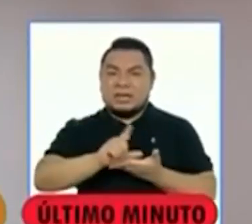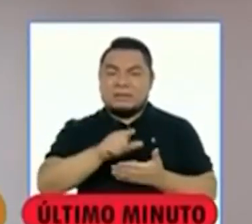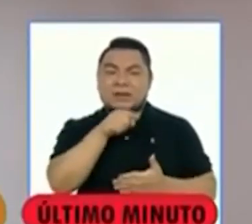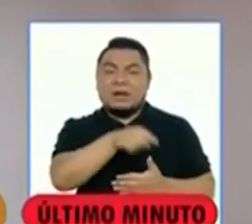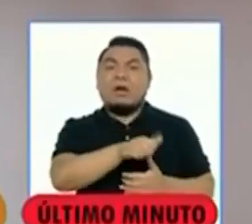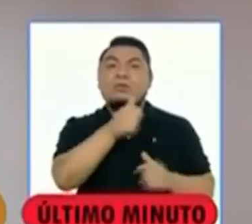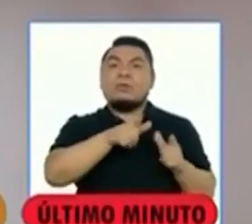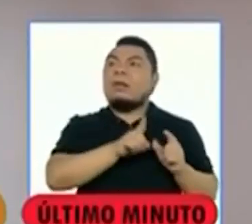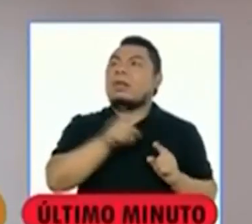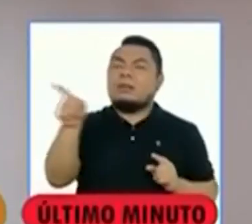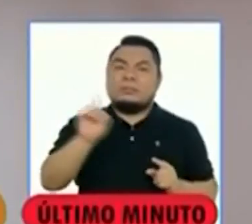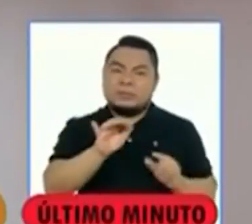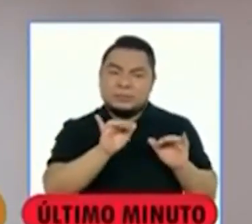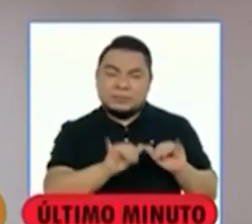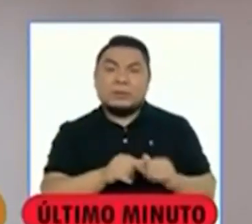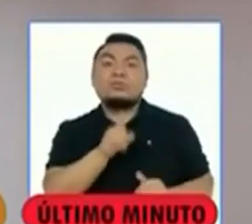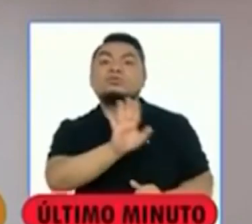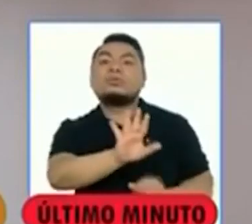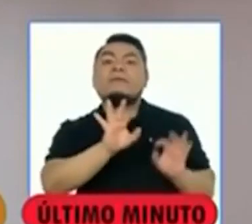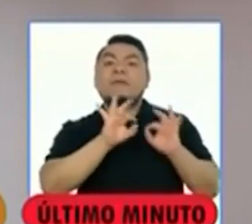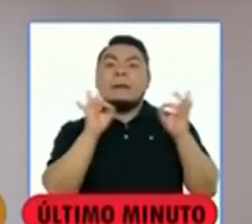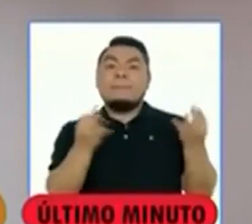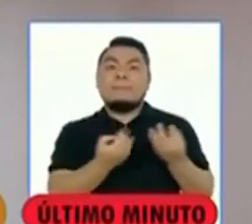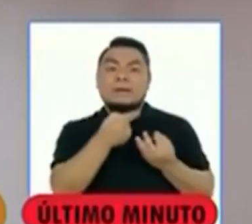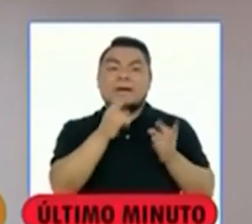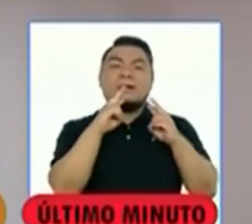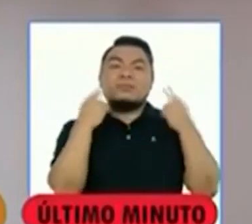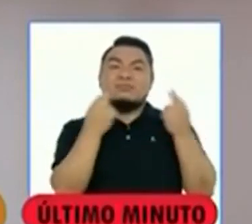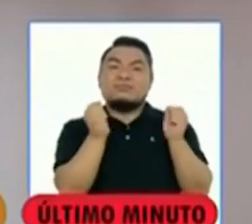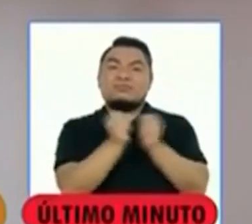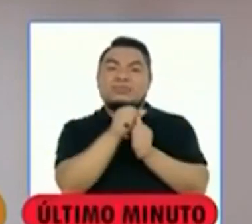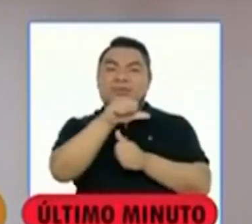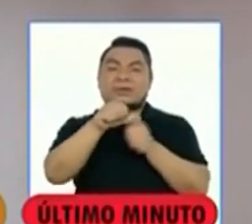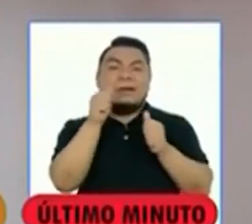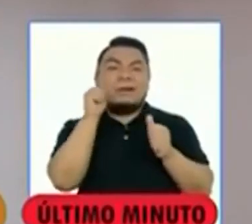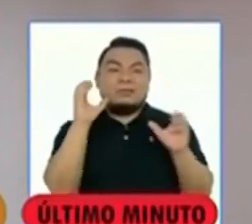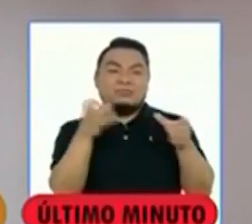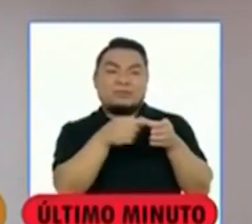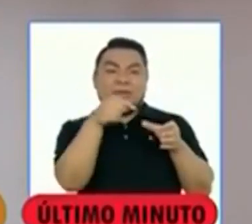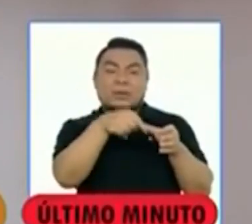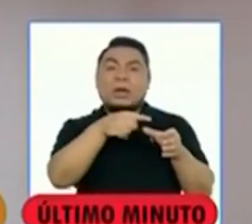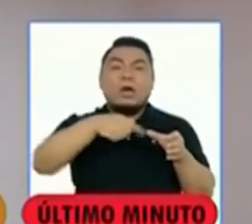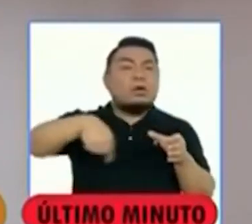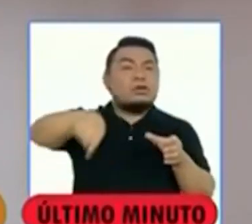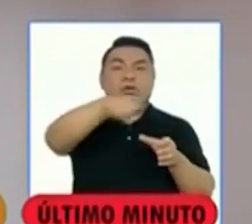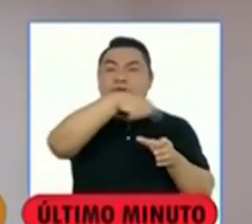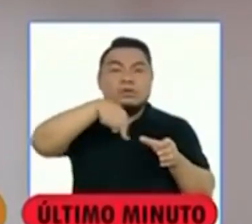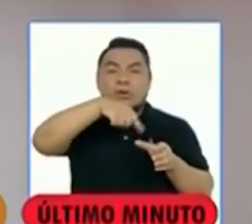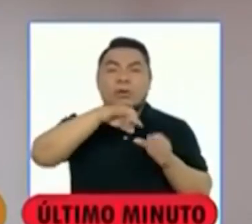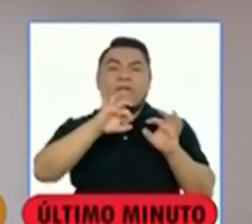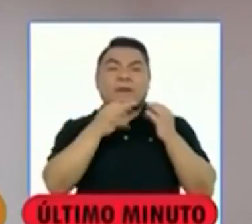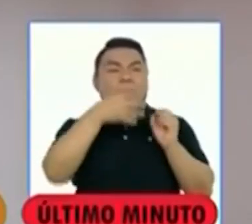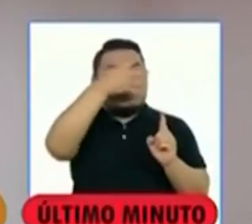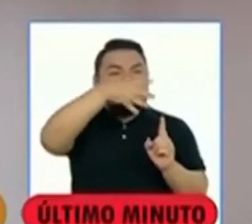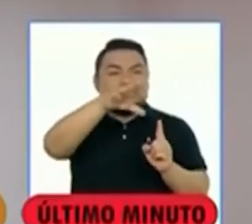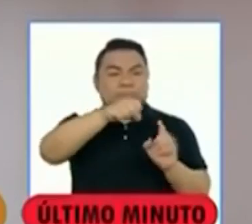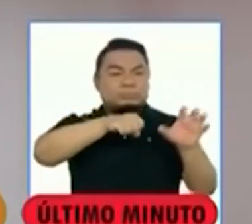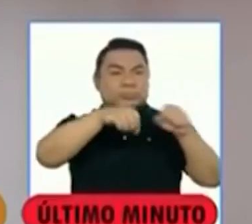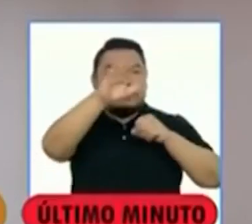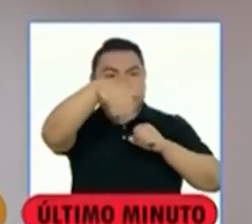haya un incremento desmesurado de casos hospitalizados en unidad de cuidados